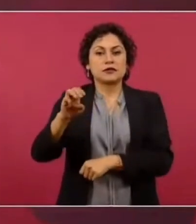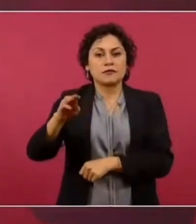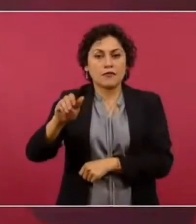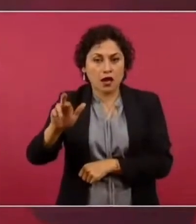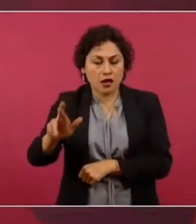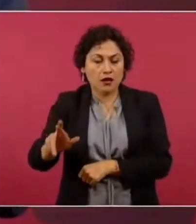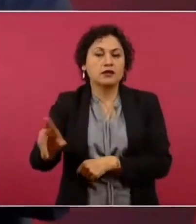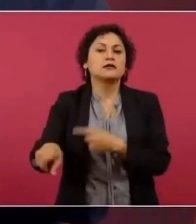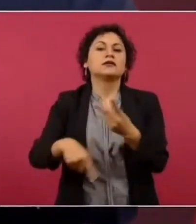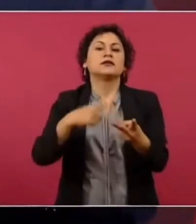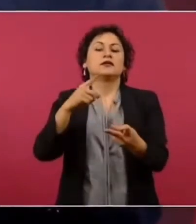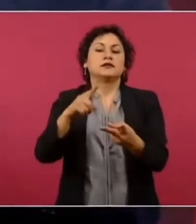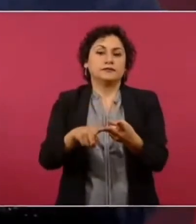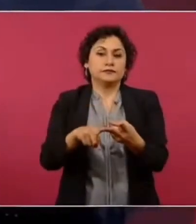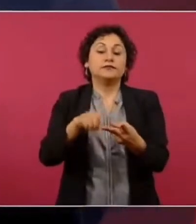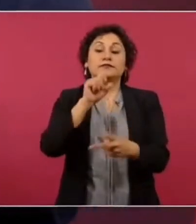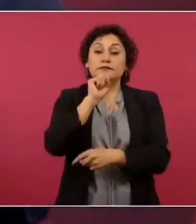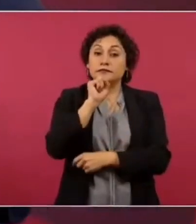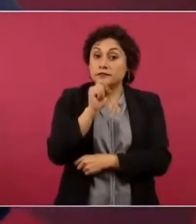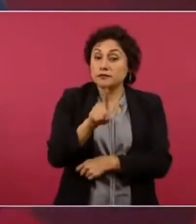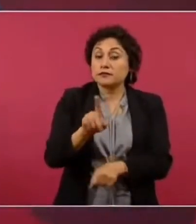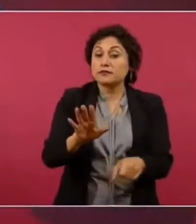Segundo, de que